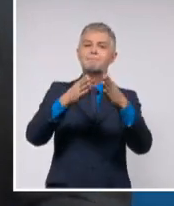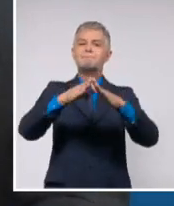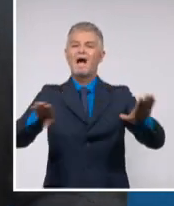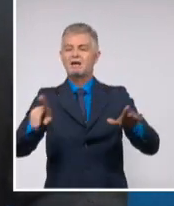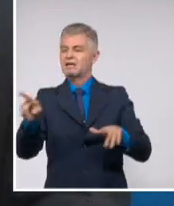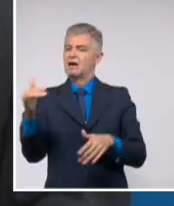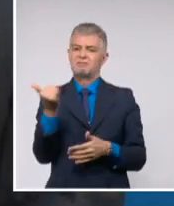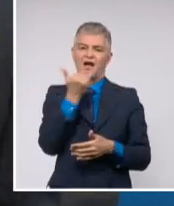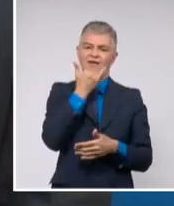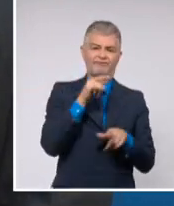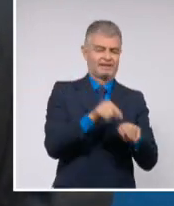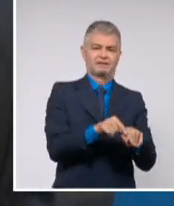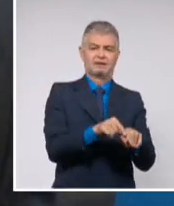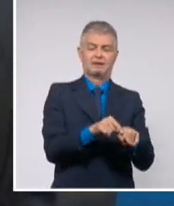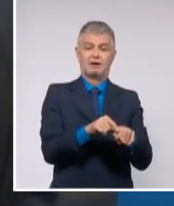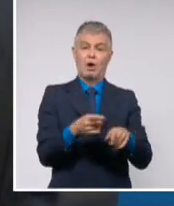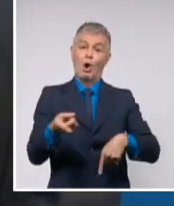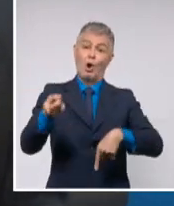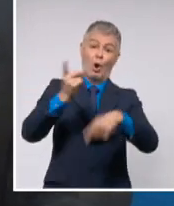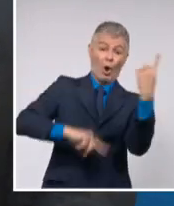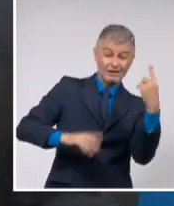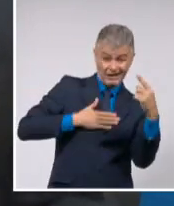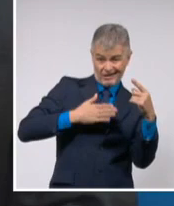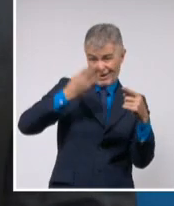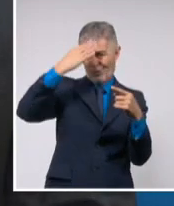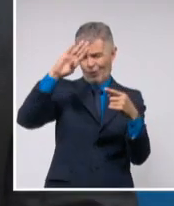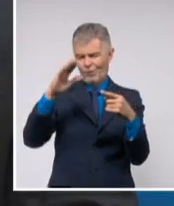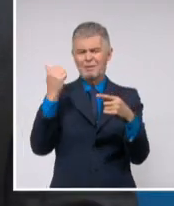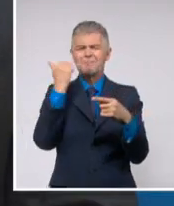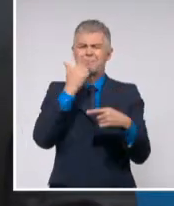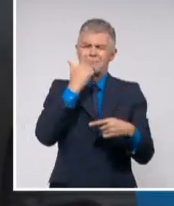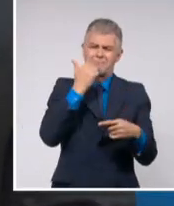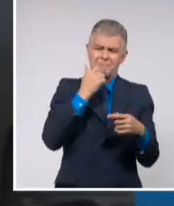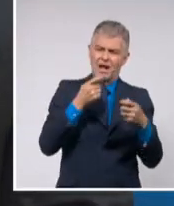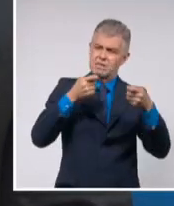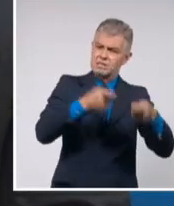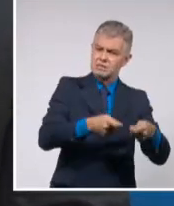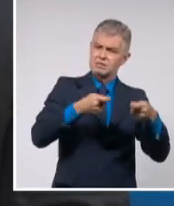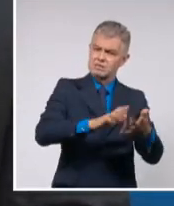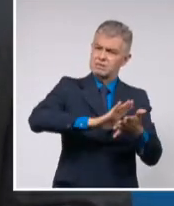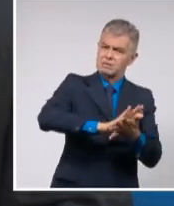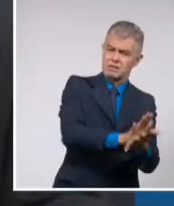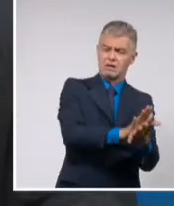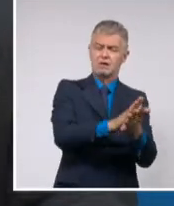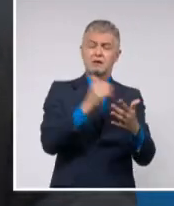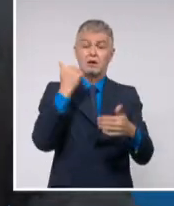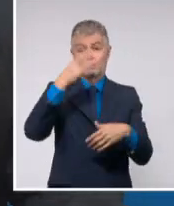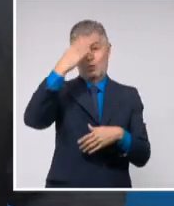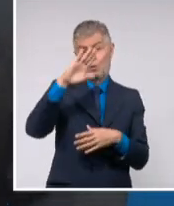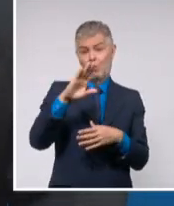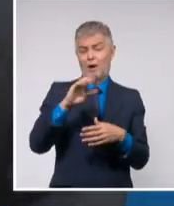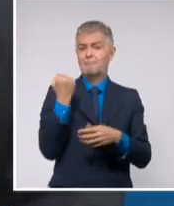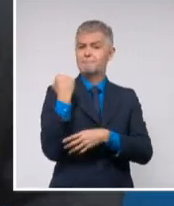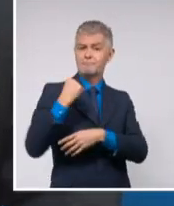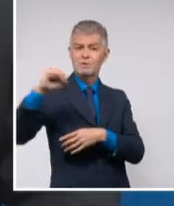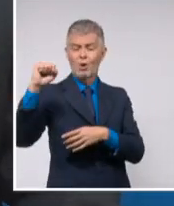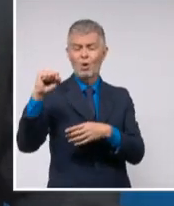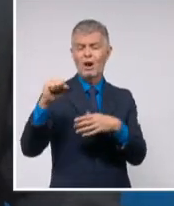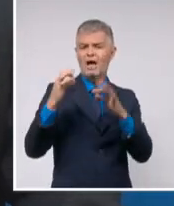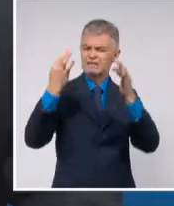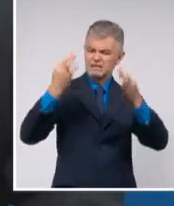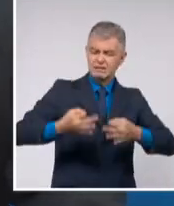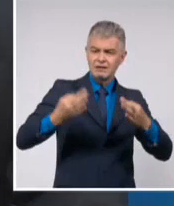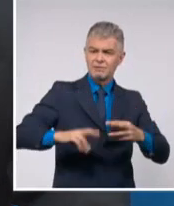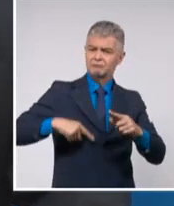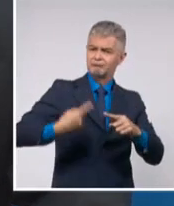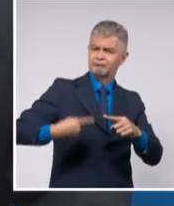Contra Cuba, eleva su hostilidad a niveles cualitativamente superiores. Viola de forma